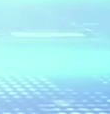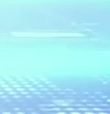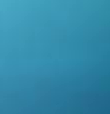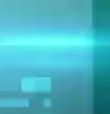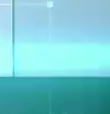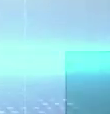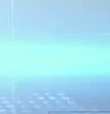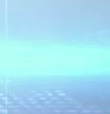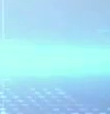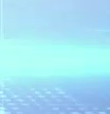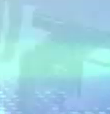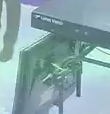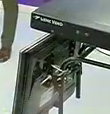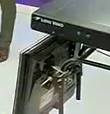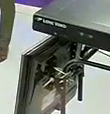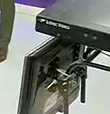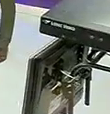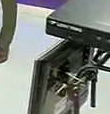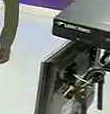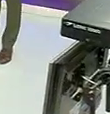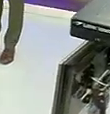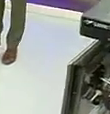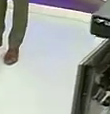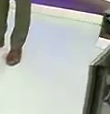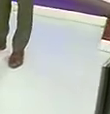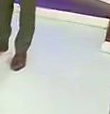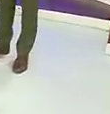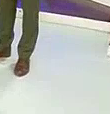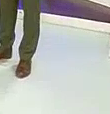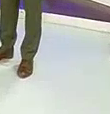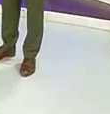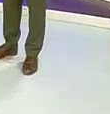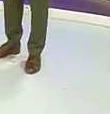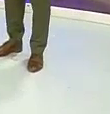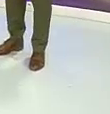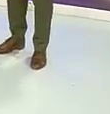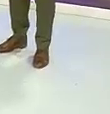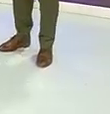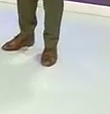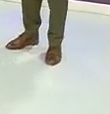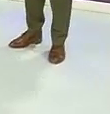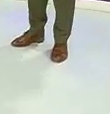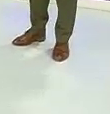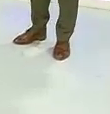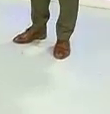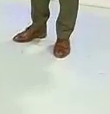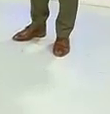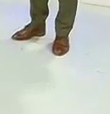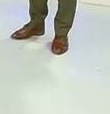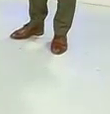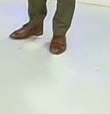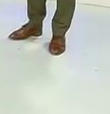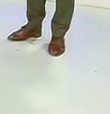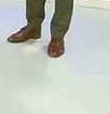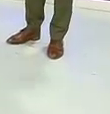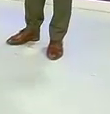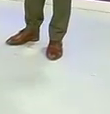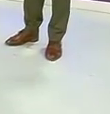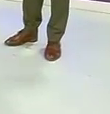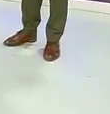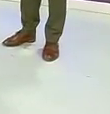ay ay bueno de la mañana 831 me he visto cómo le va buenos días